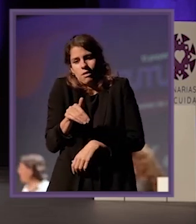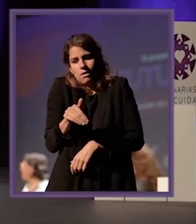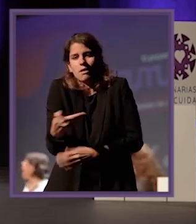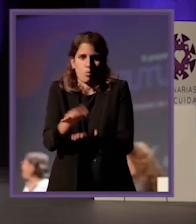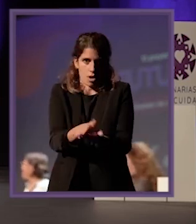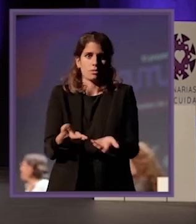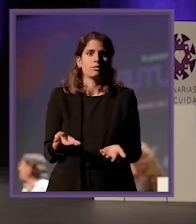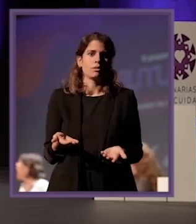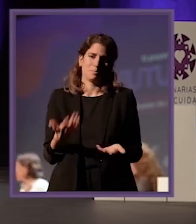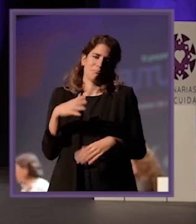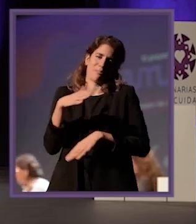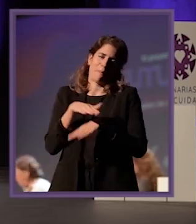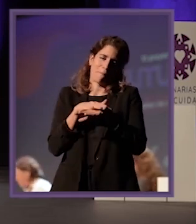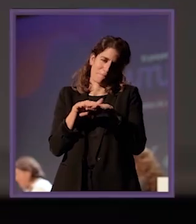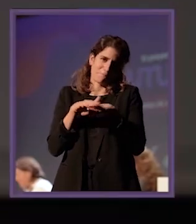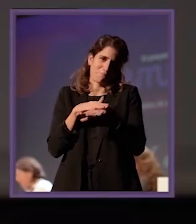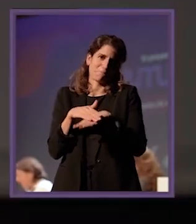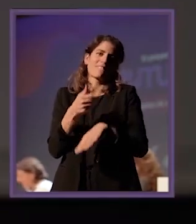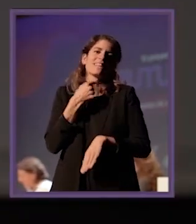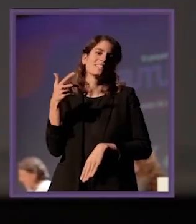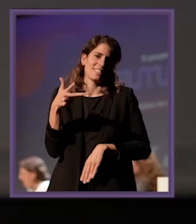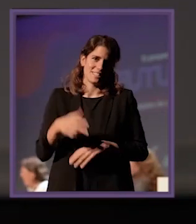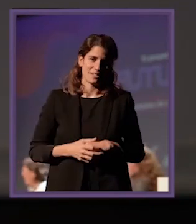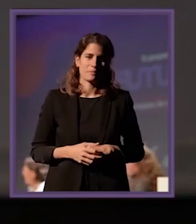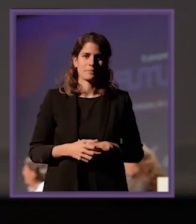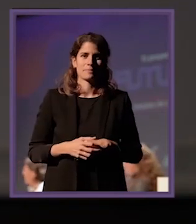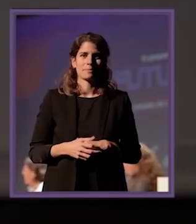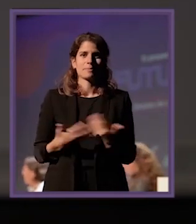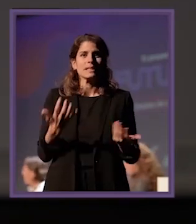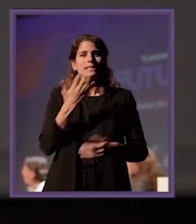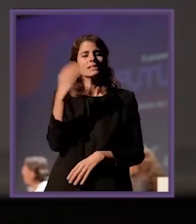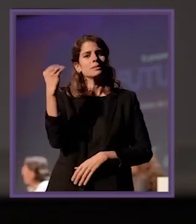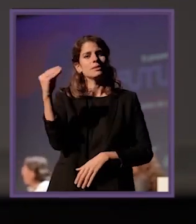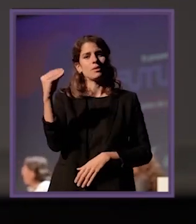chiste. Cuando tenemos esta gran tasa de